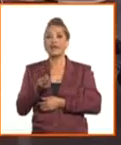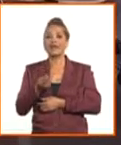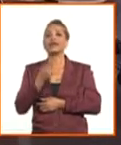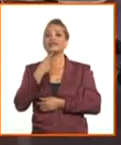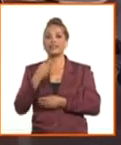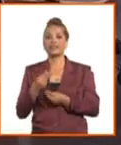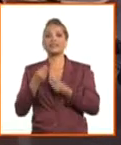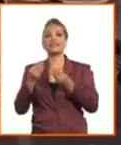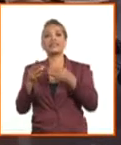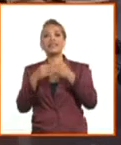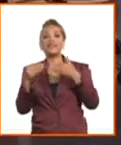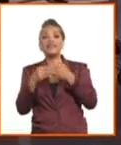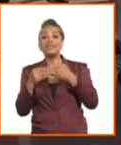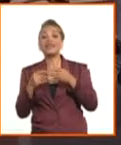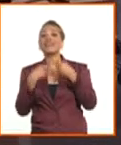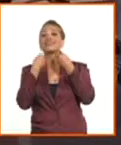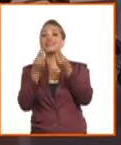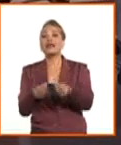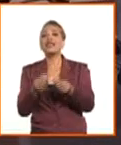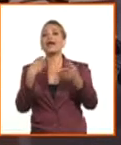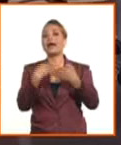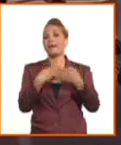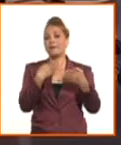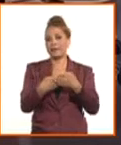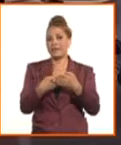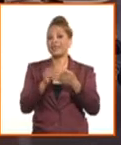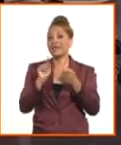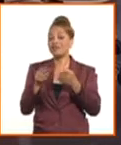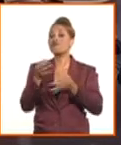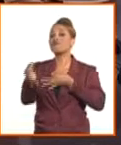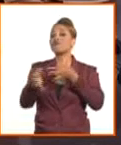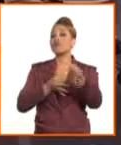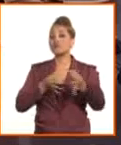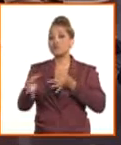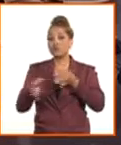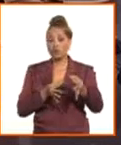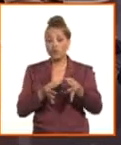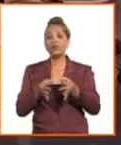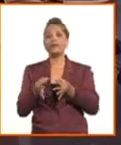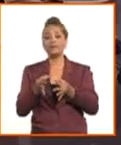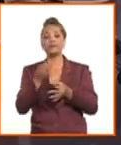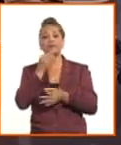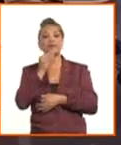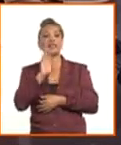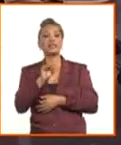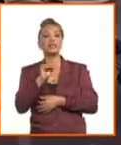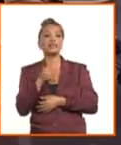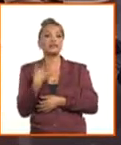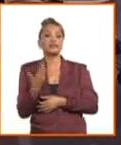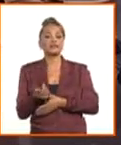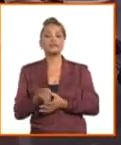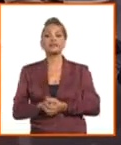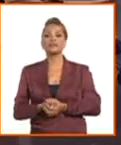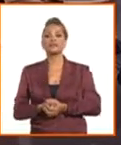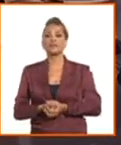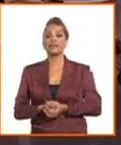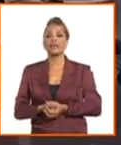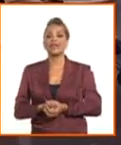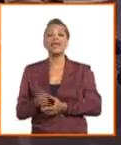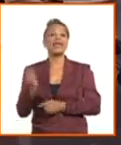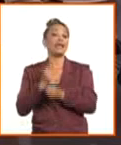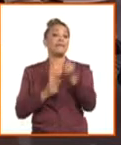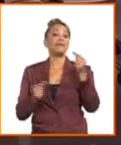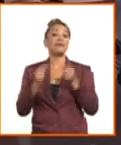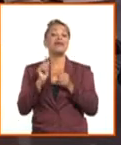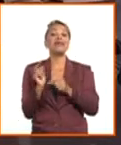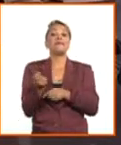para empresas y entidades. Que es otra cosa, que está funcionando y que pudiéramos decir que fue o es el primer paso.